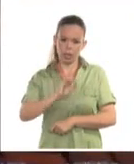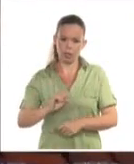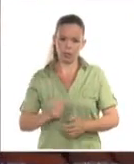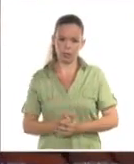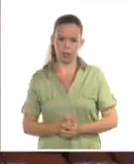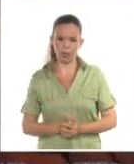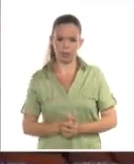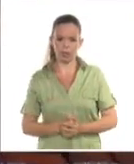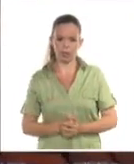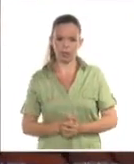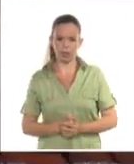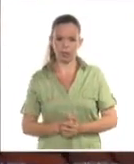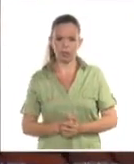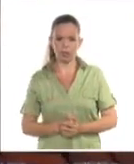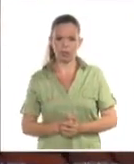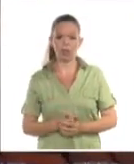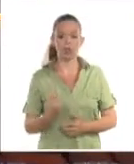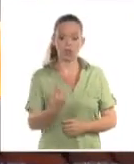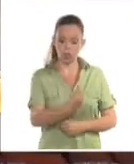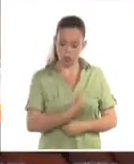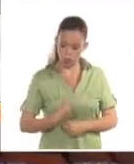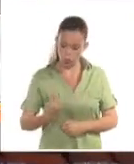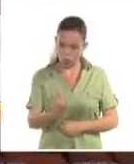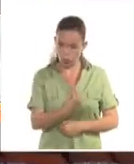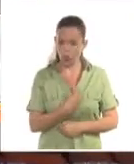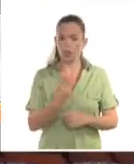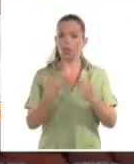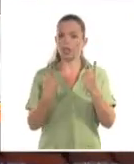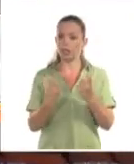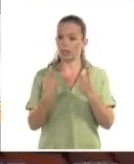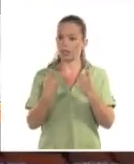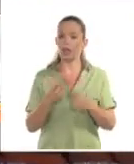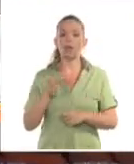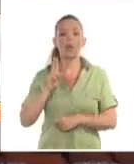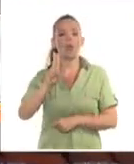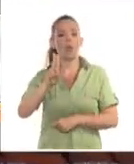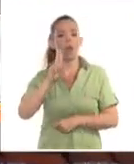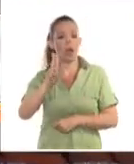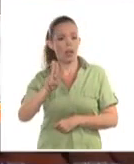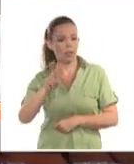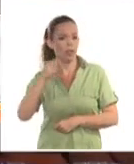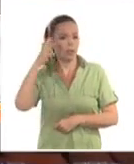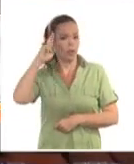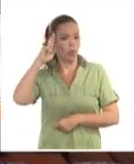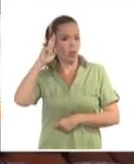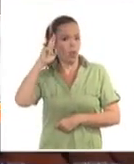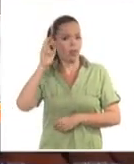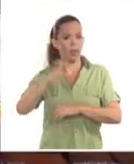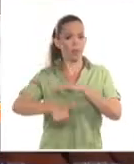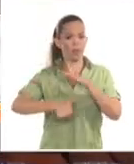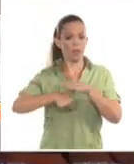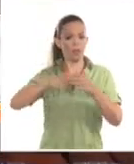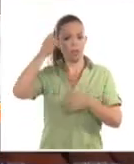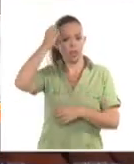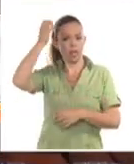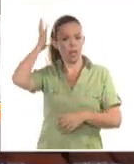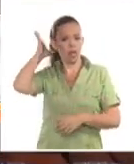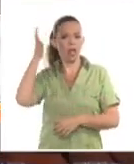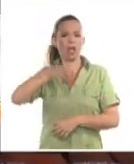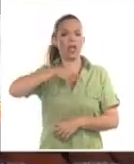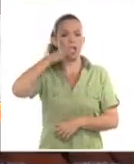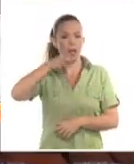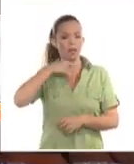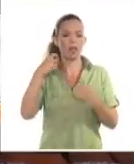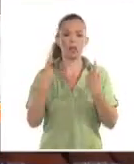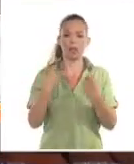necesitamos y es imperioso como ha explicaba nuestro presidente Primer Ministro impulsar la economía y dar solución